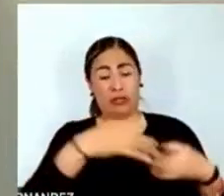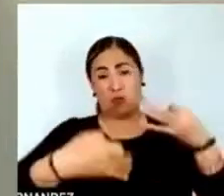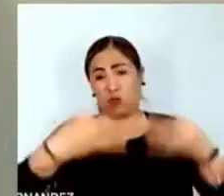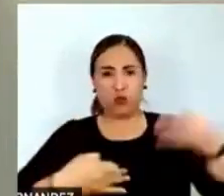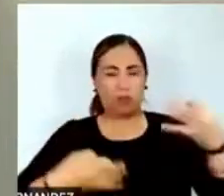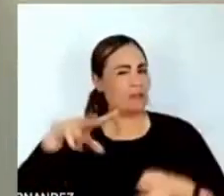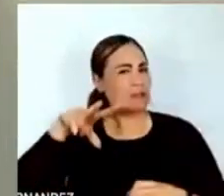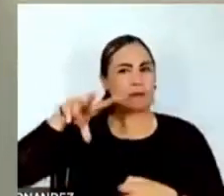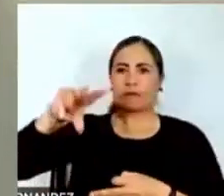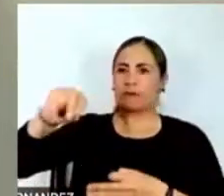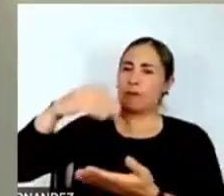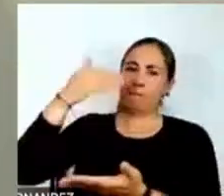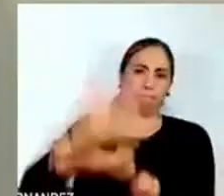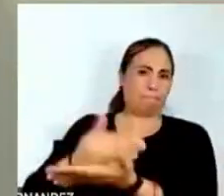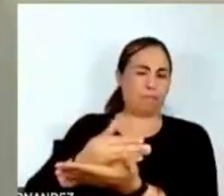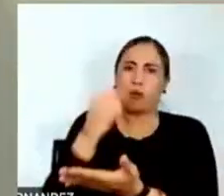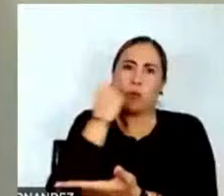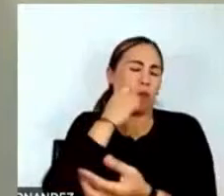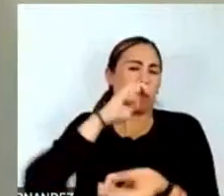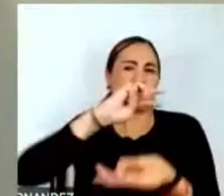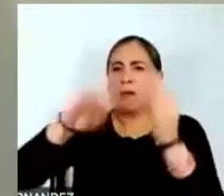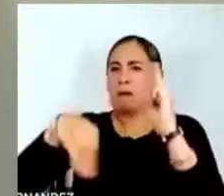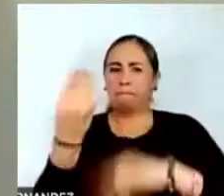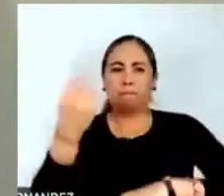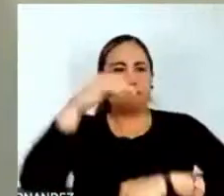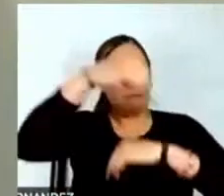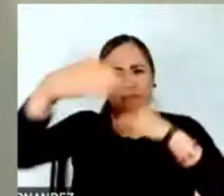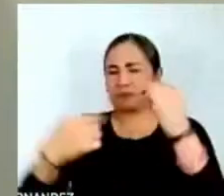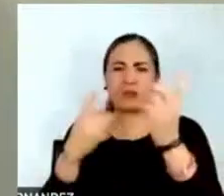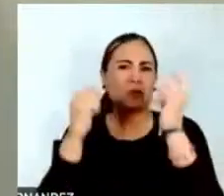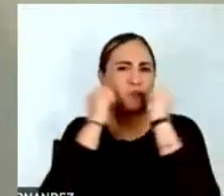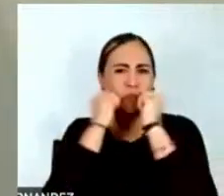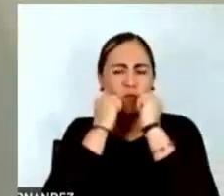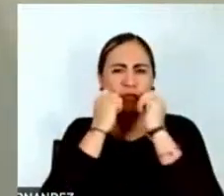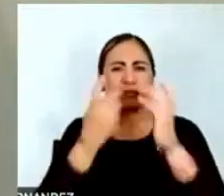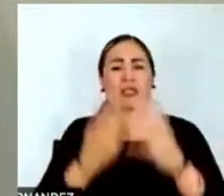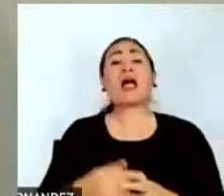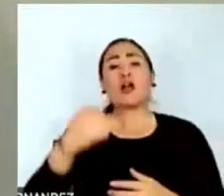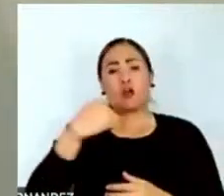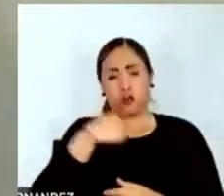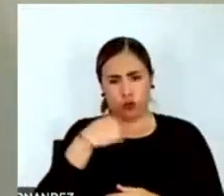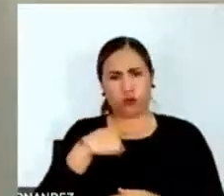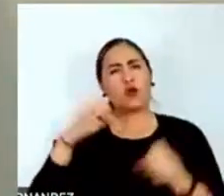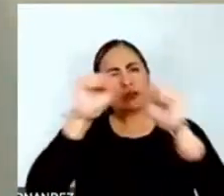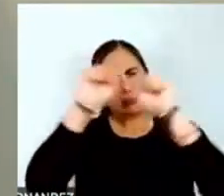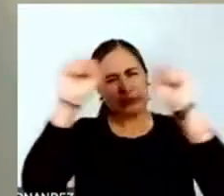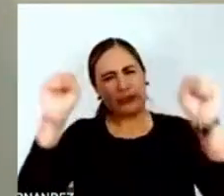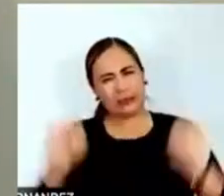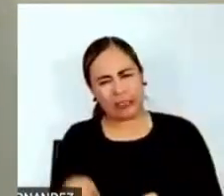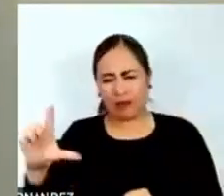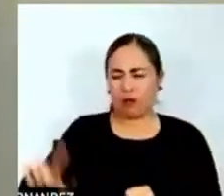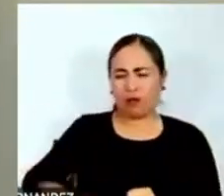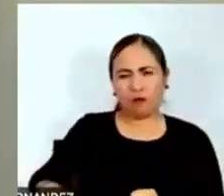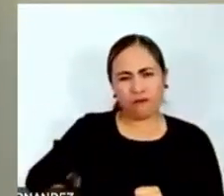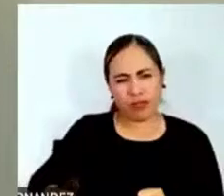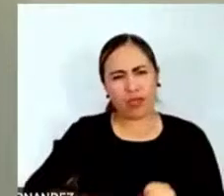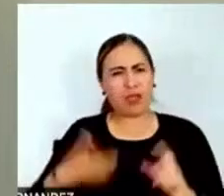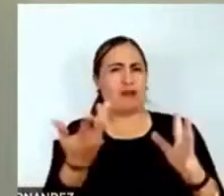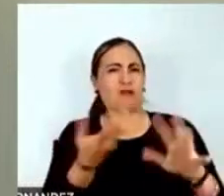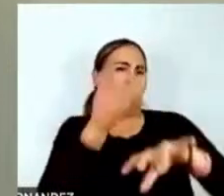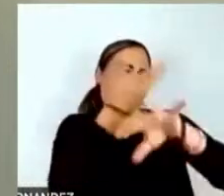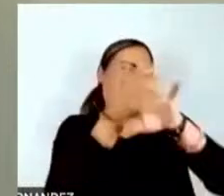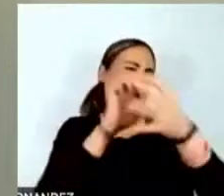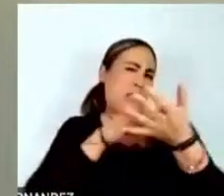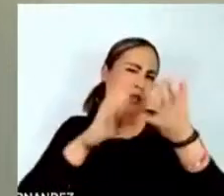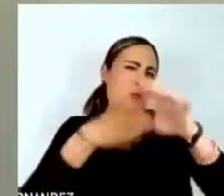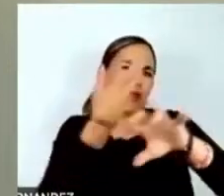exista. Soy crítico del sistema de varios estados de los Estados Unidos de América en los cuales se eligen a los